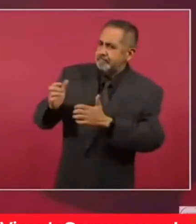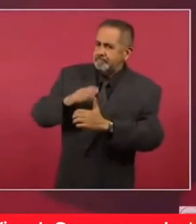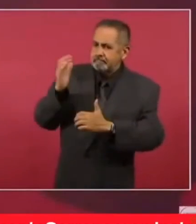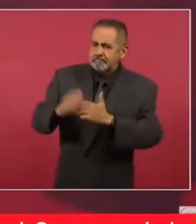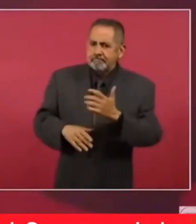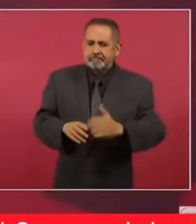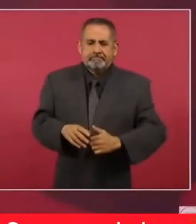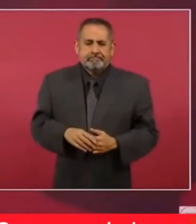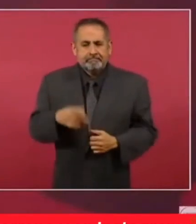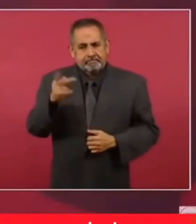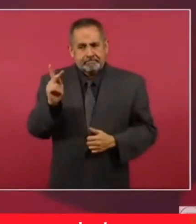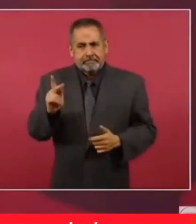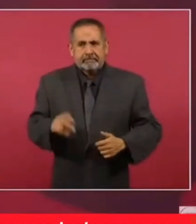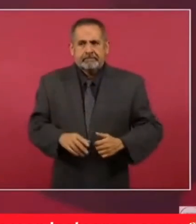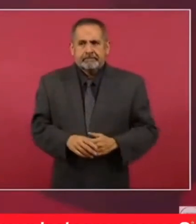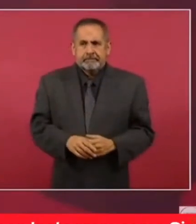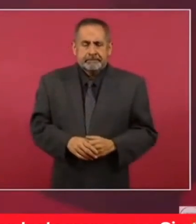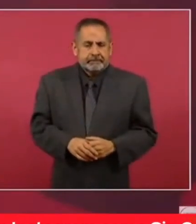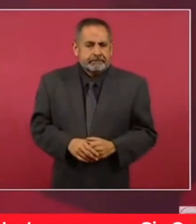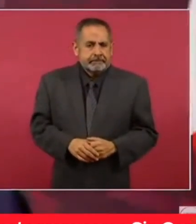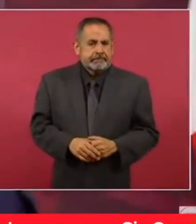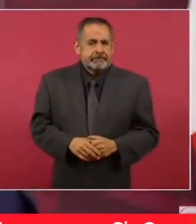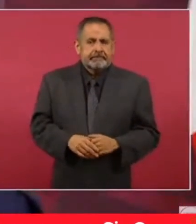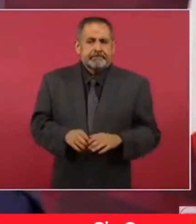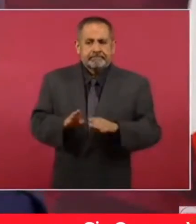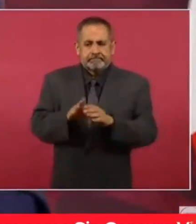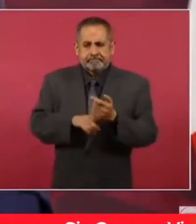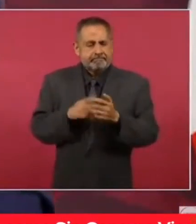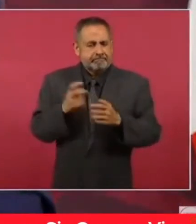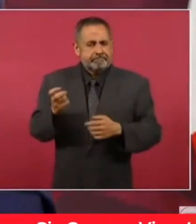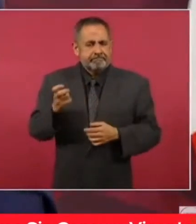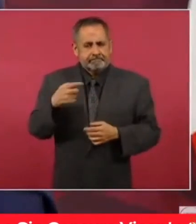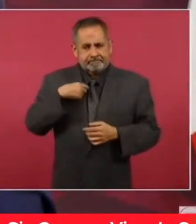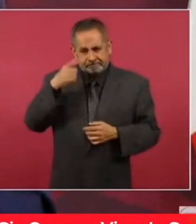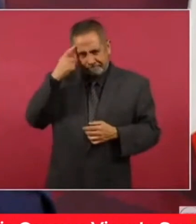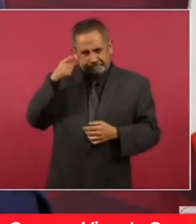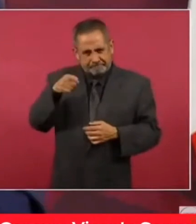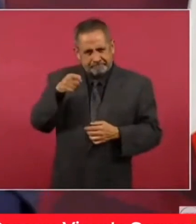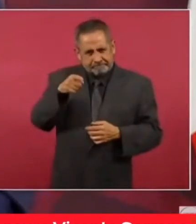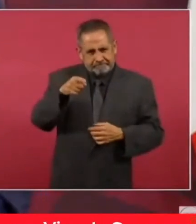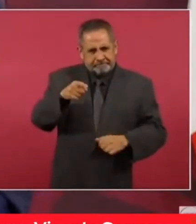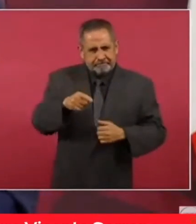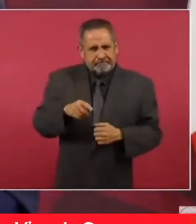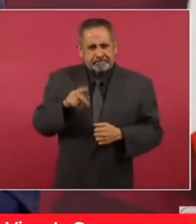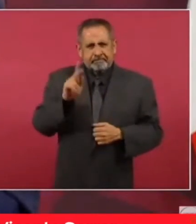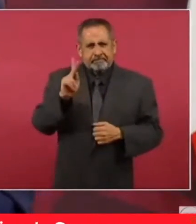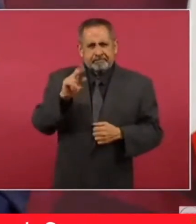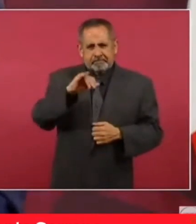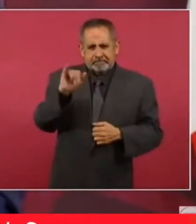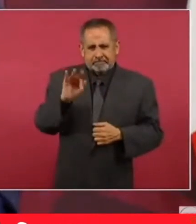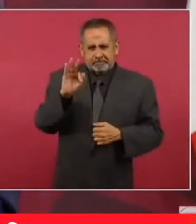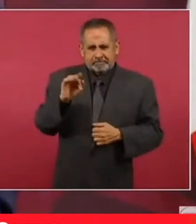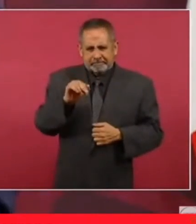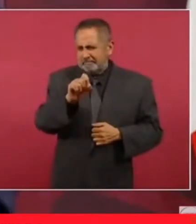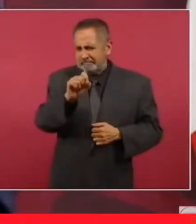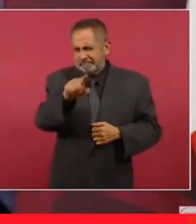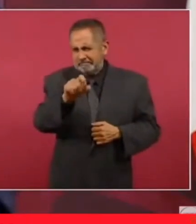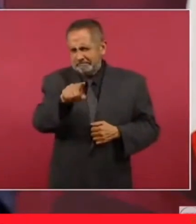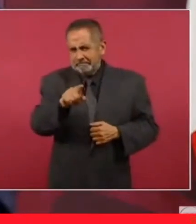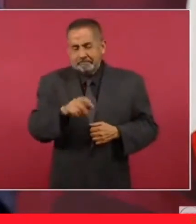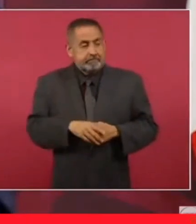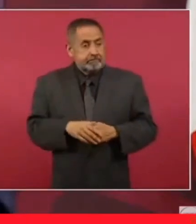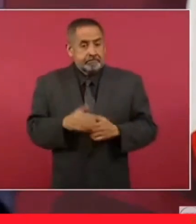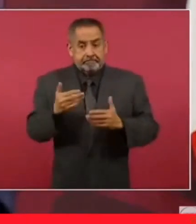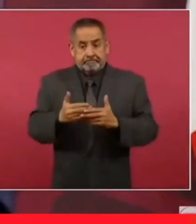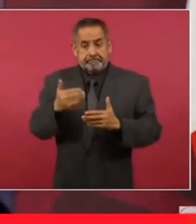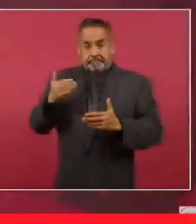pero vamos a es esto del poder judicial lo mismo antes de